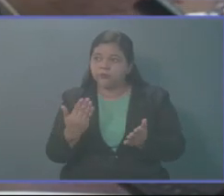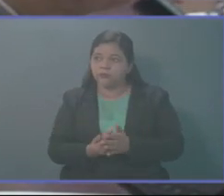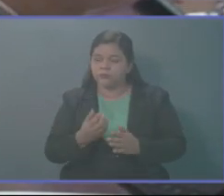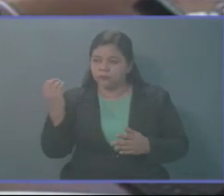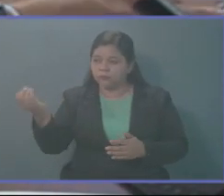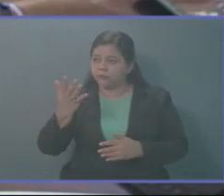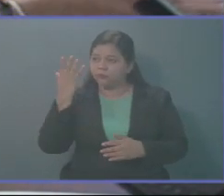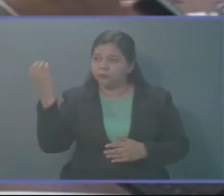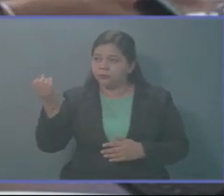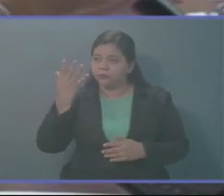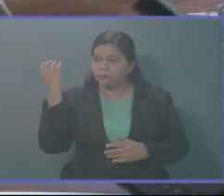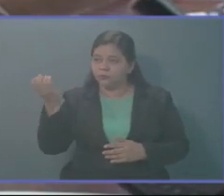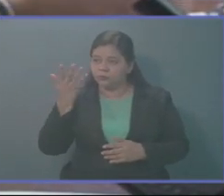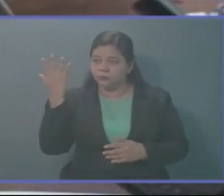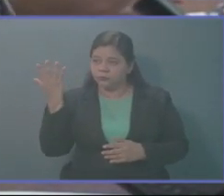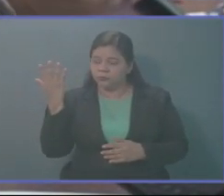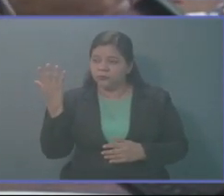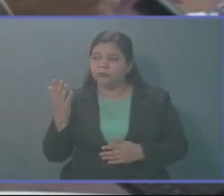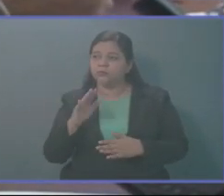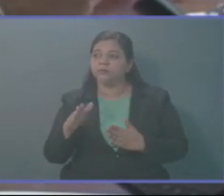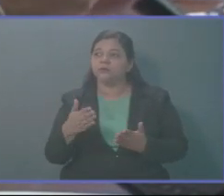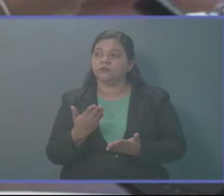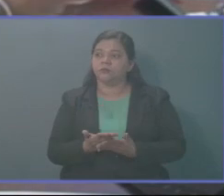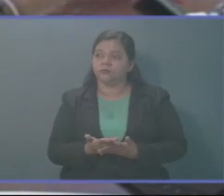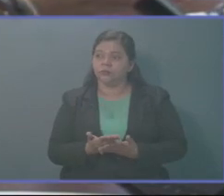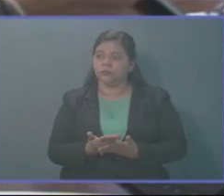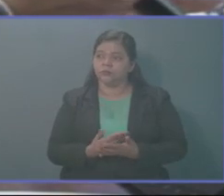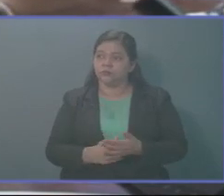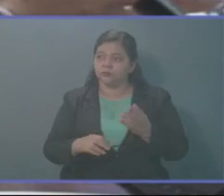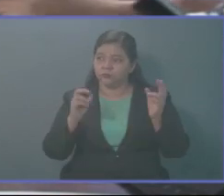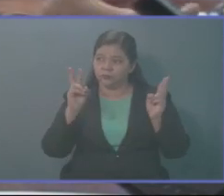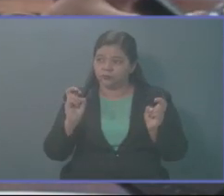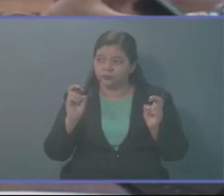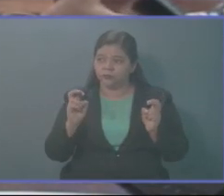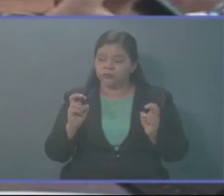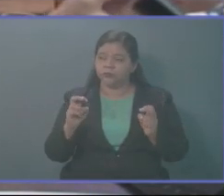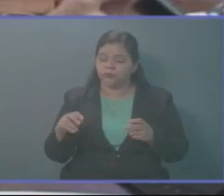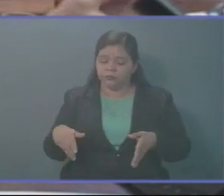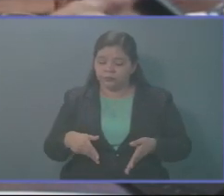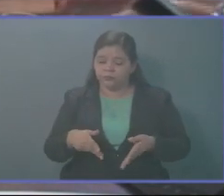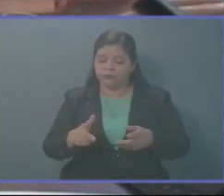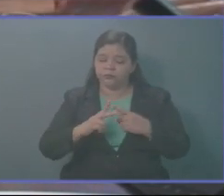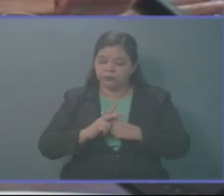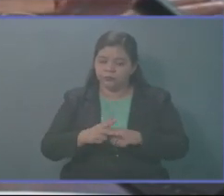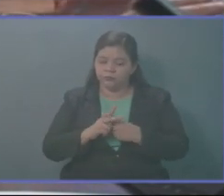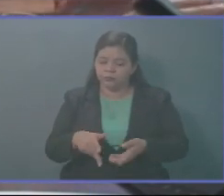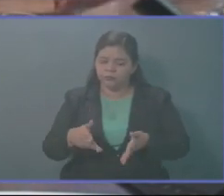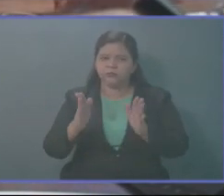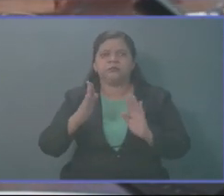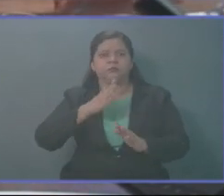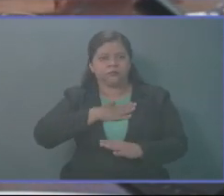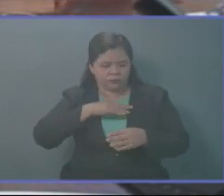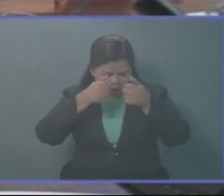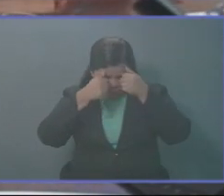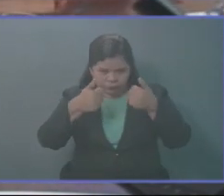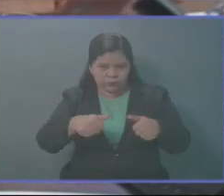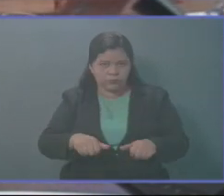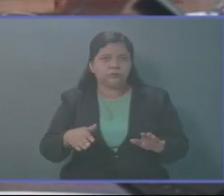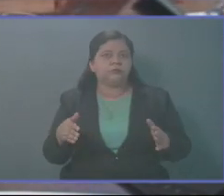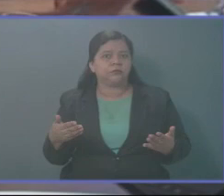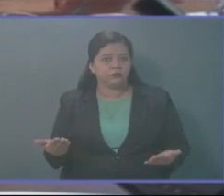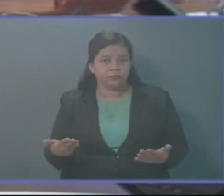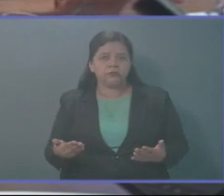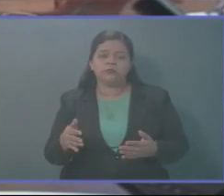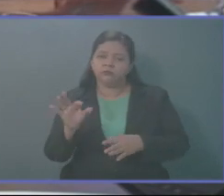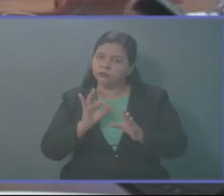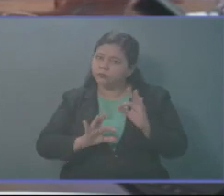o emergencias precisamente del tema de la infraestructura vial, pues yo estaría de acuerdo, porque ahorita hay infraestructura vial que